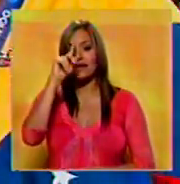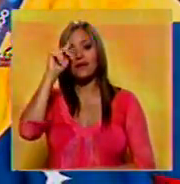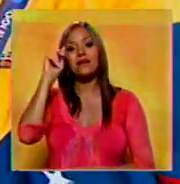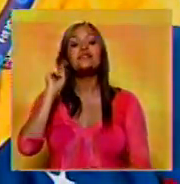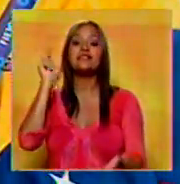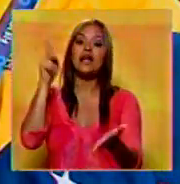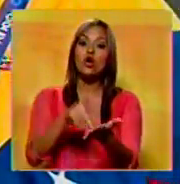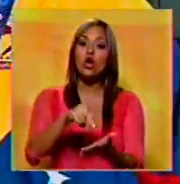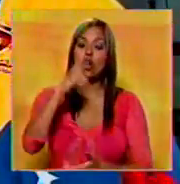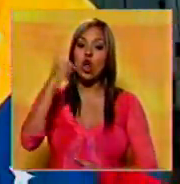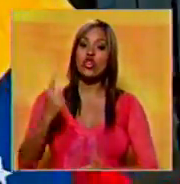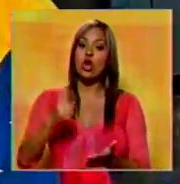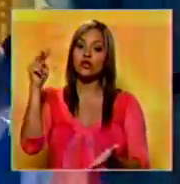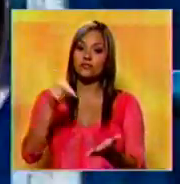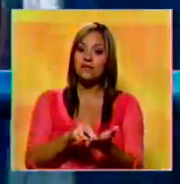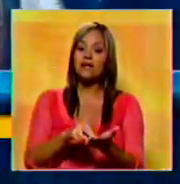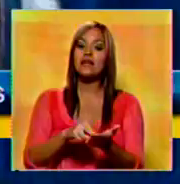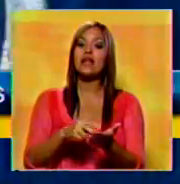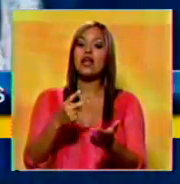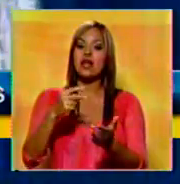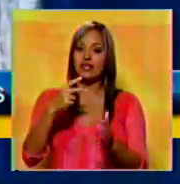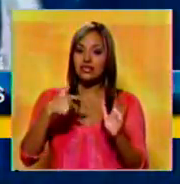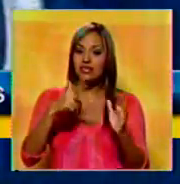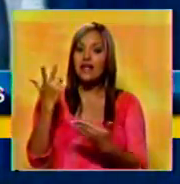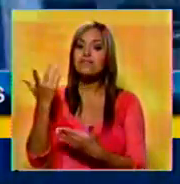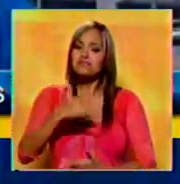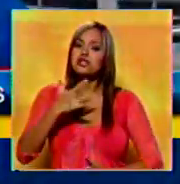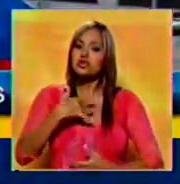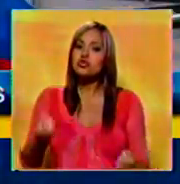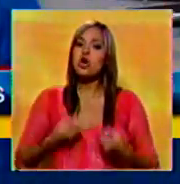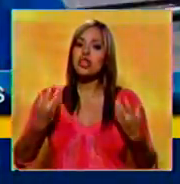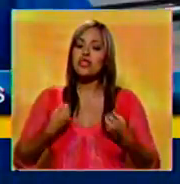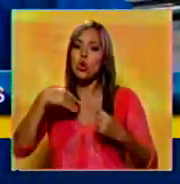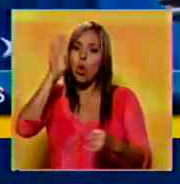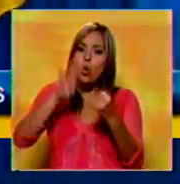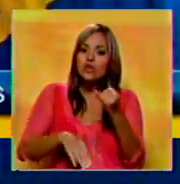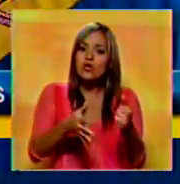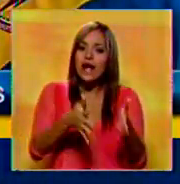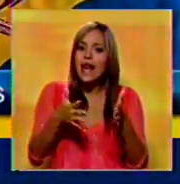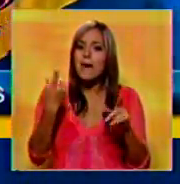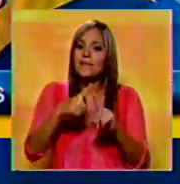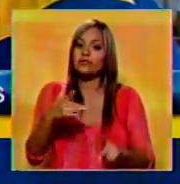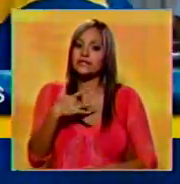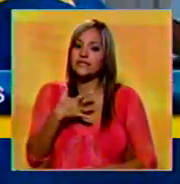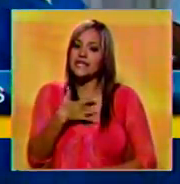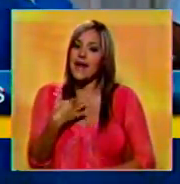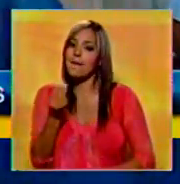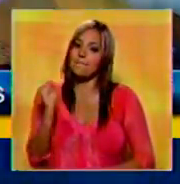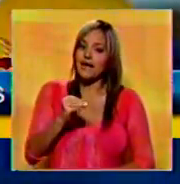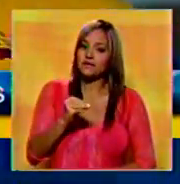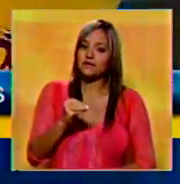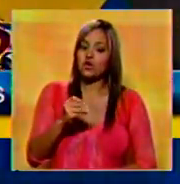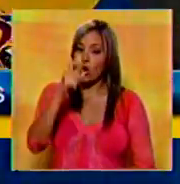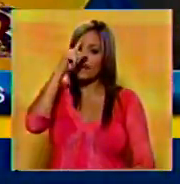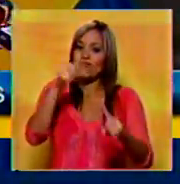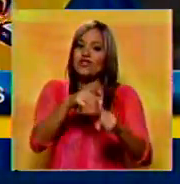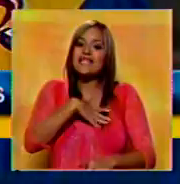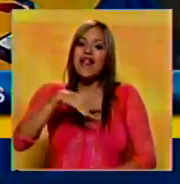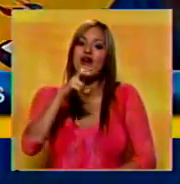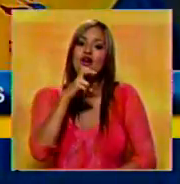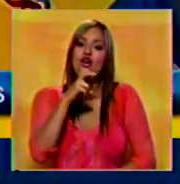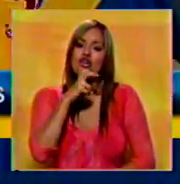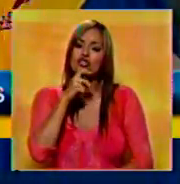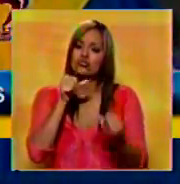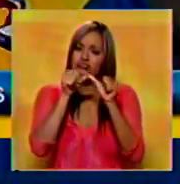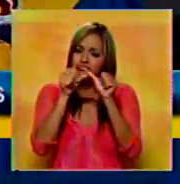en Londres 2012 expresó sentirse contento por su último logro, aunque no satisfecho. Afirmó que su objetivo era el oro y prometió